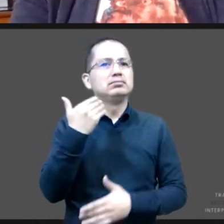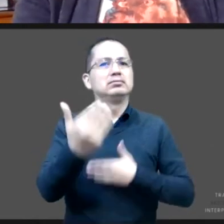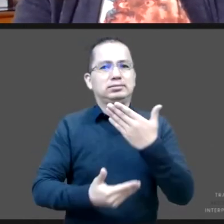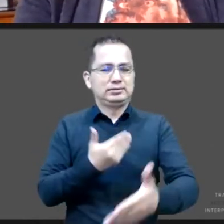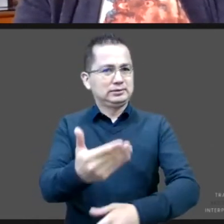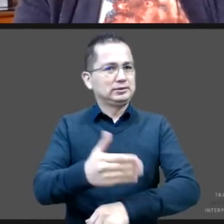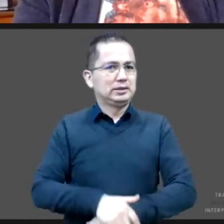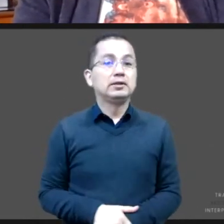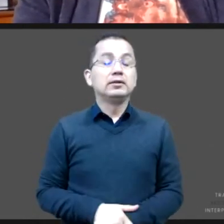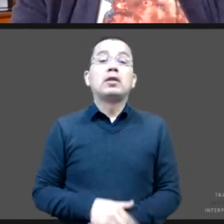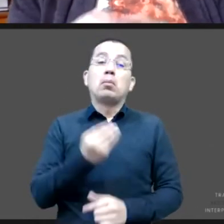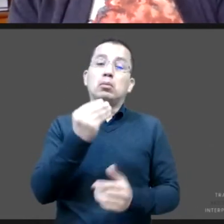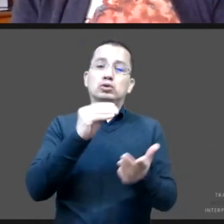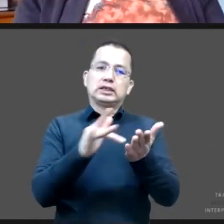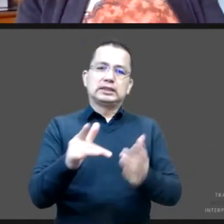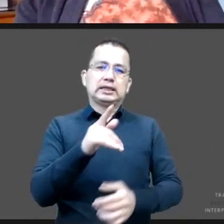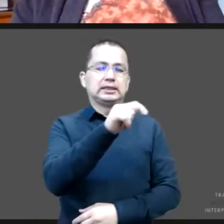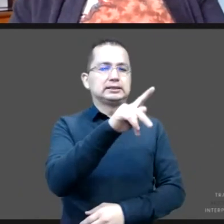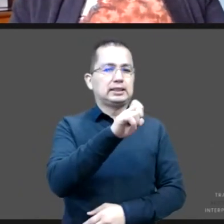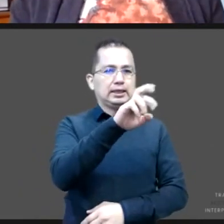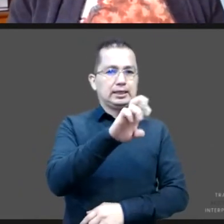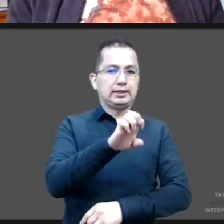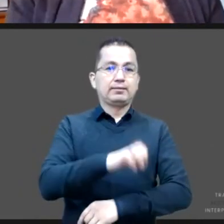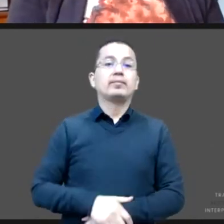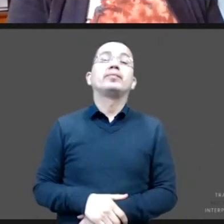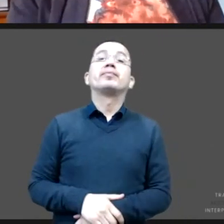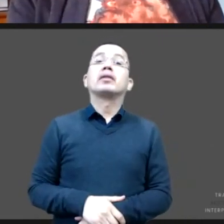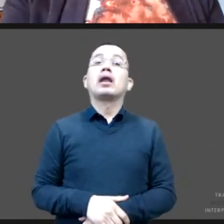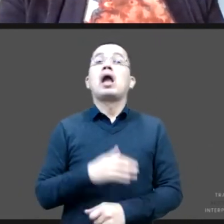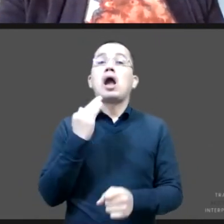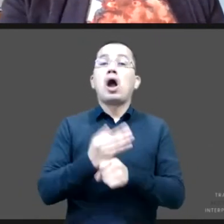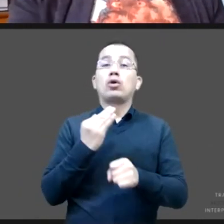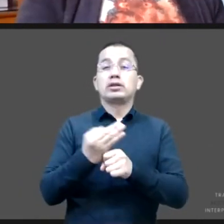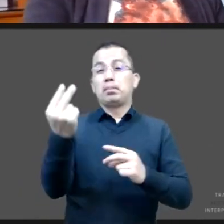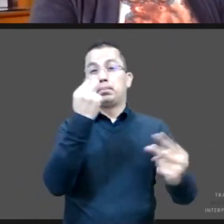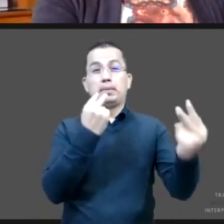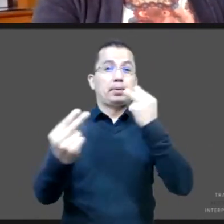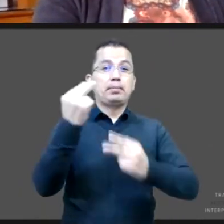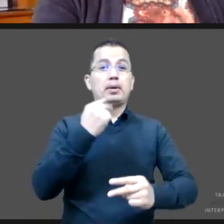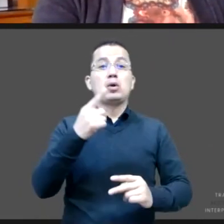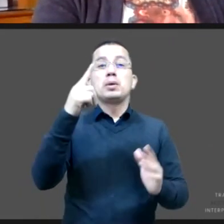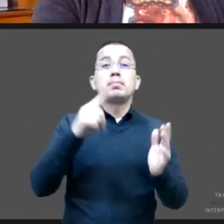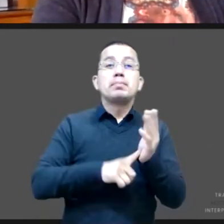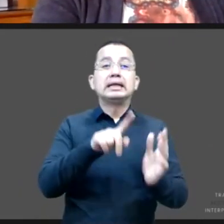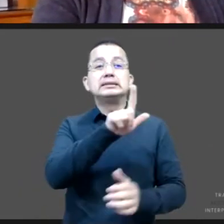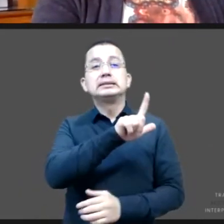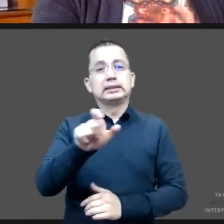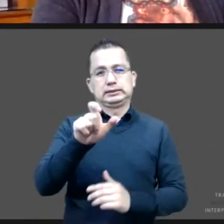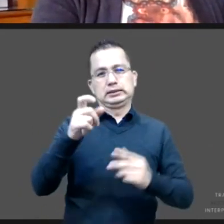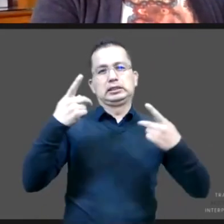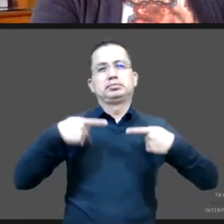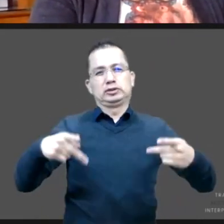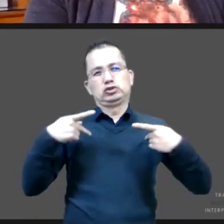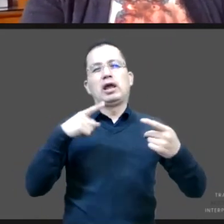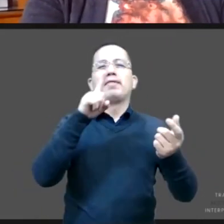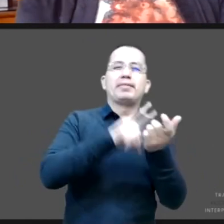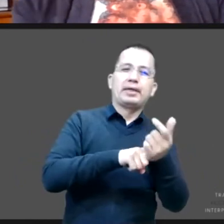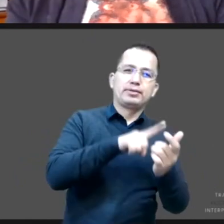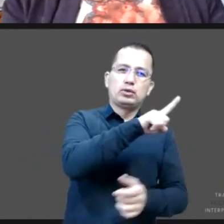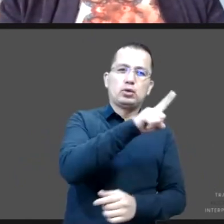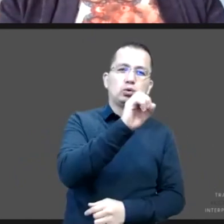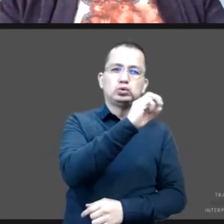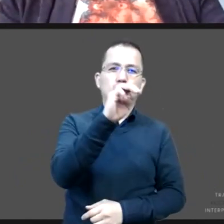mencionarles a todos que nos siguen 1700 personas en Zoom y en Facebook en este momento hay personas que